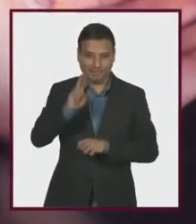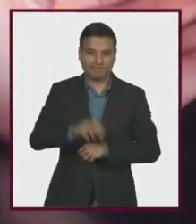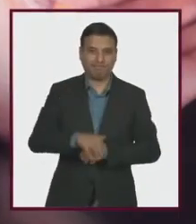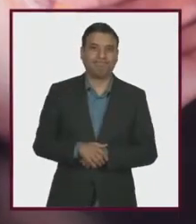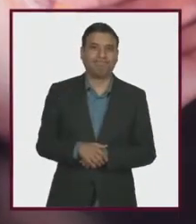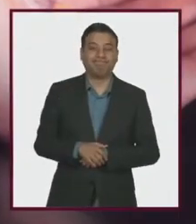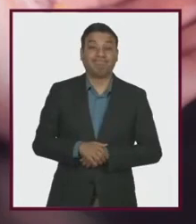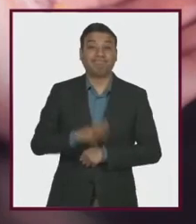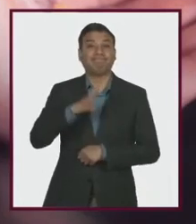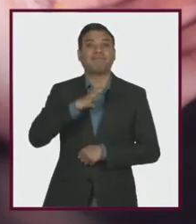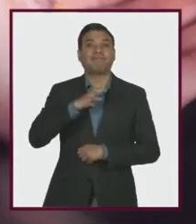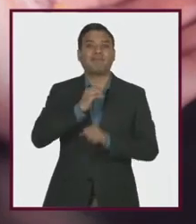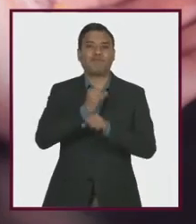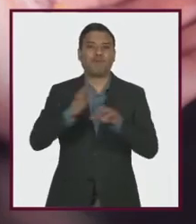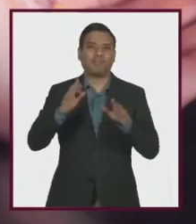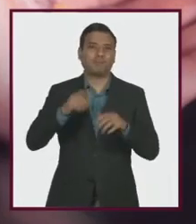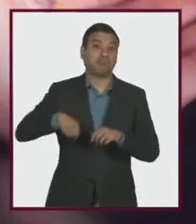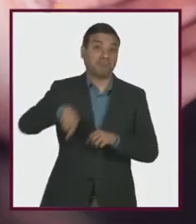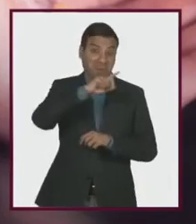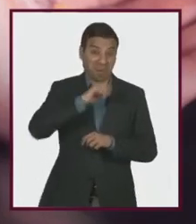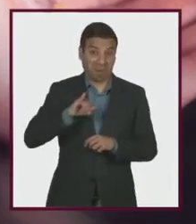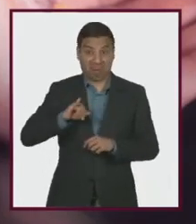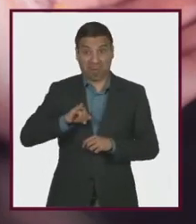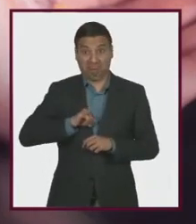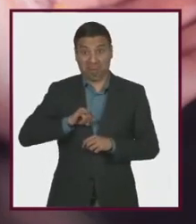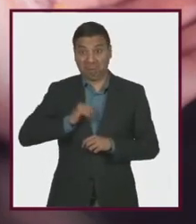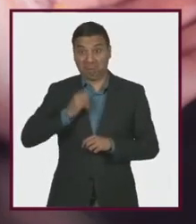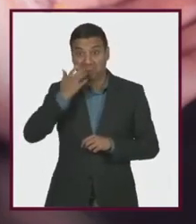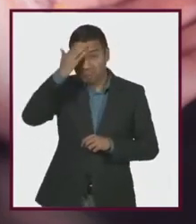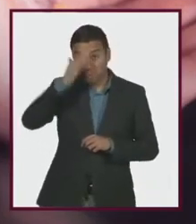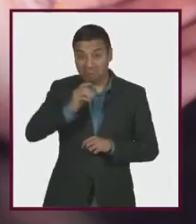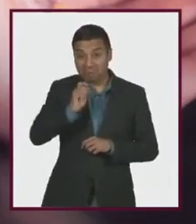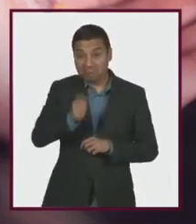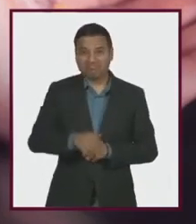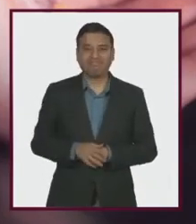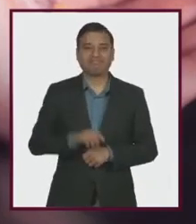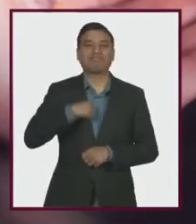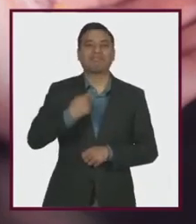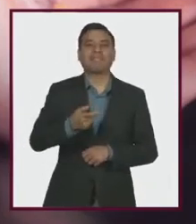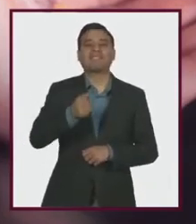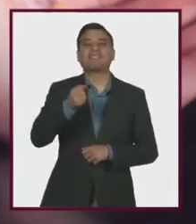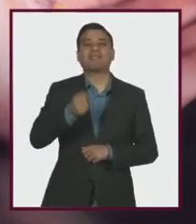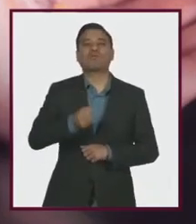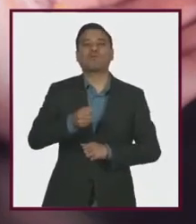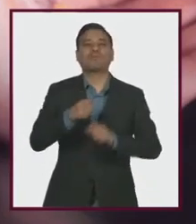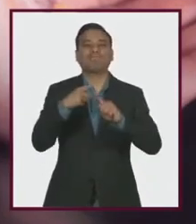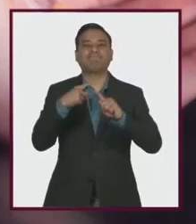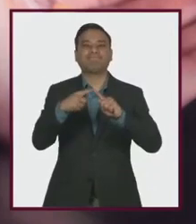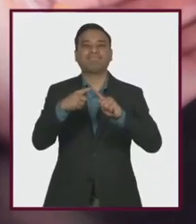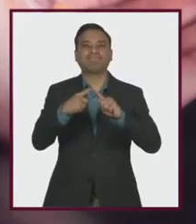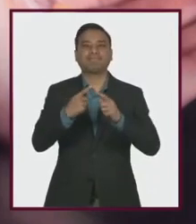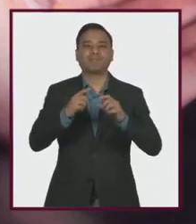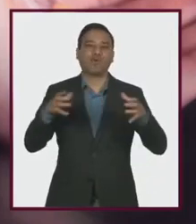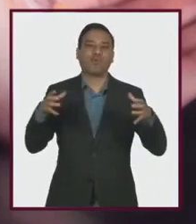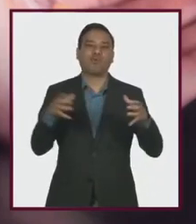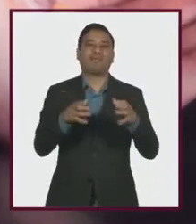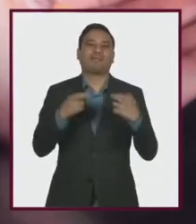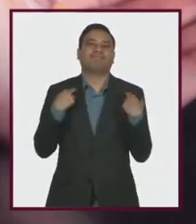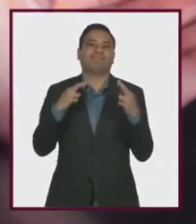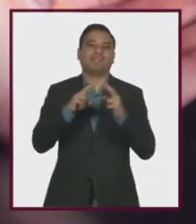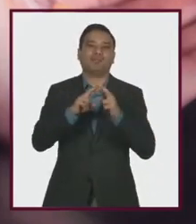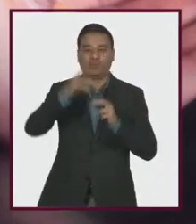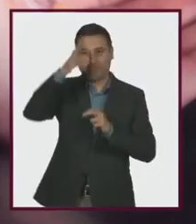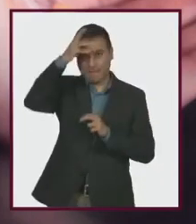los datos para quien esté interesada e interesado. Bueno, mandamos un saludo muy afectuoso a la comunidad del grupo de docentes